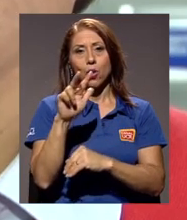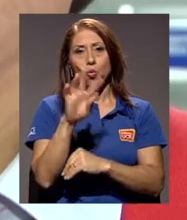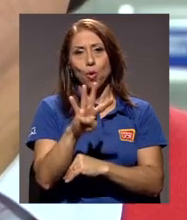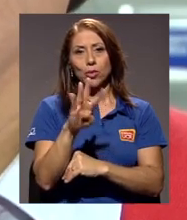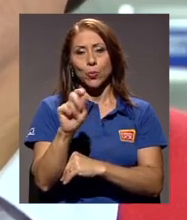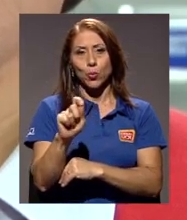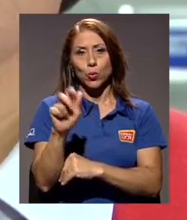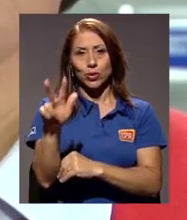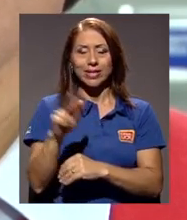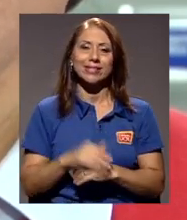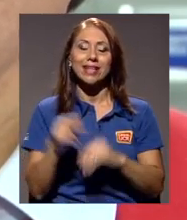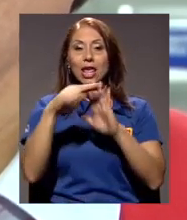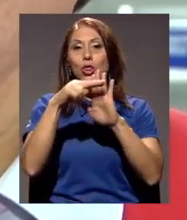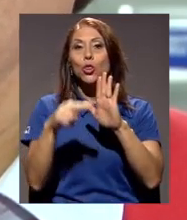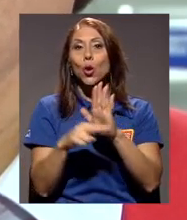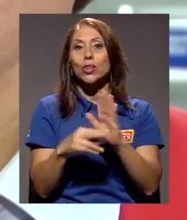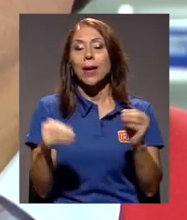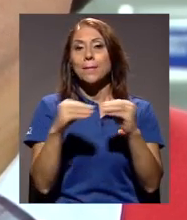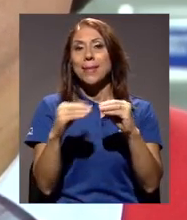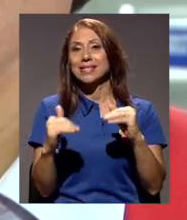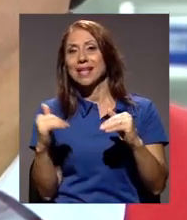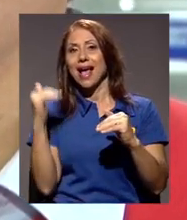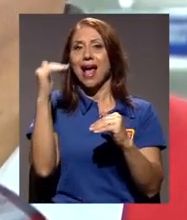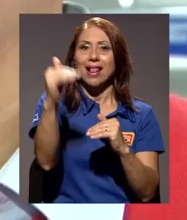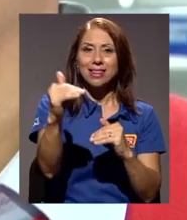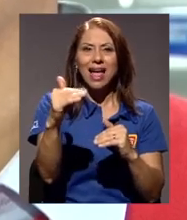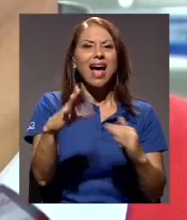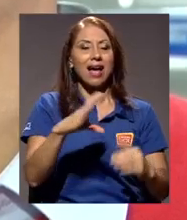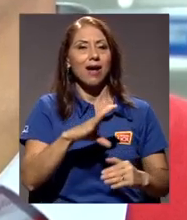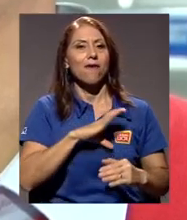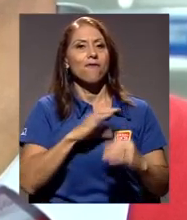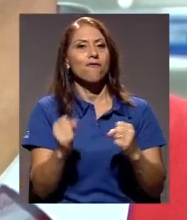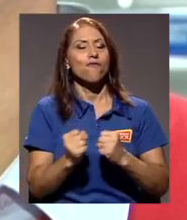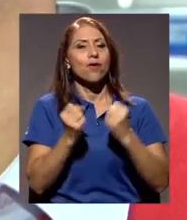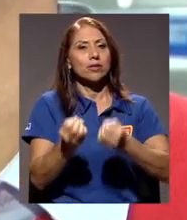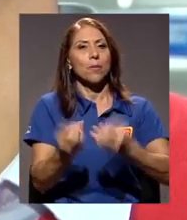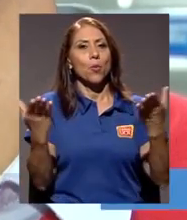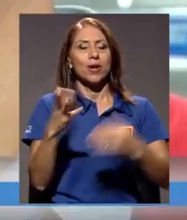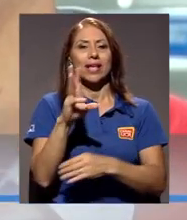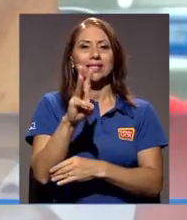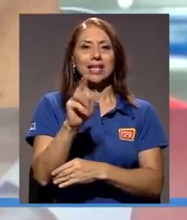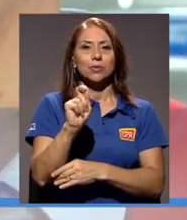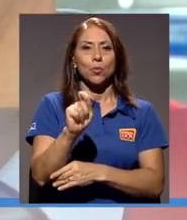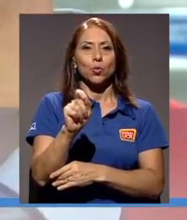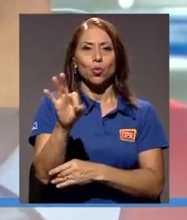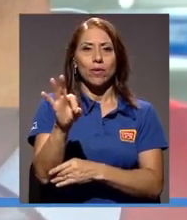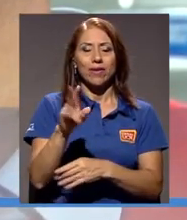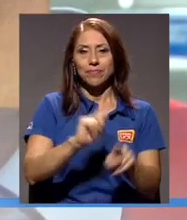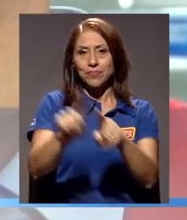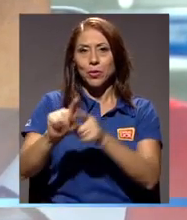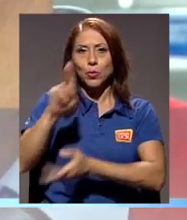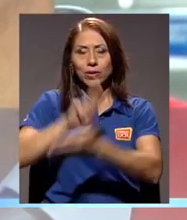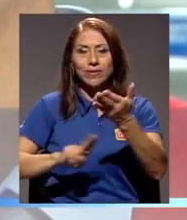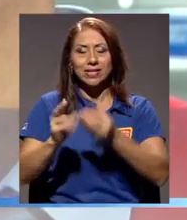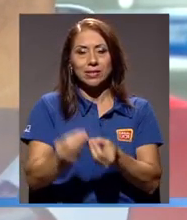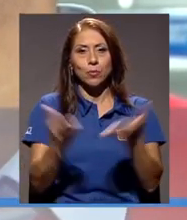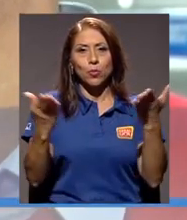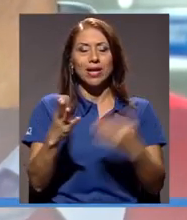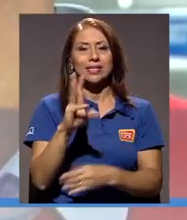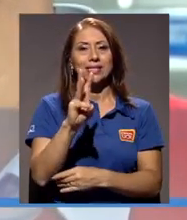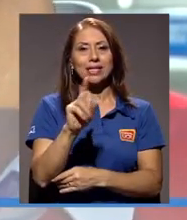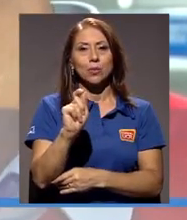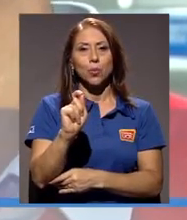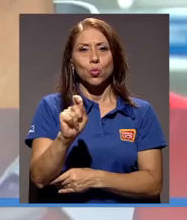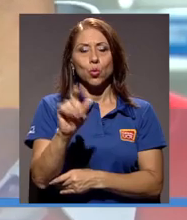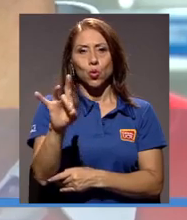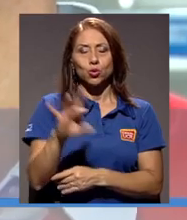La nota más alta se la otorgan a la fuerza pública con un 6.9 y a las universidades públicas con un 6.8.